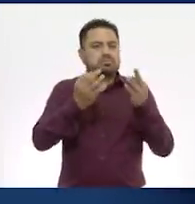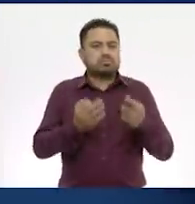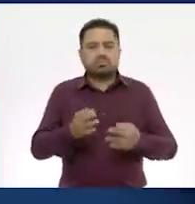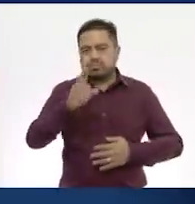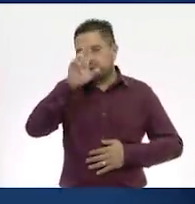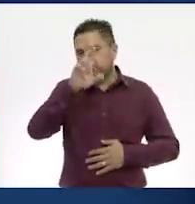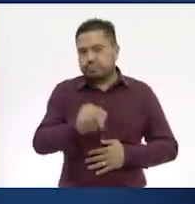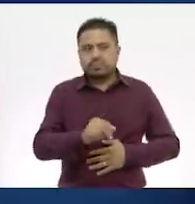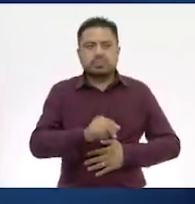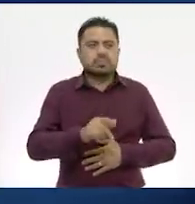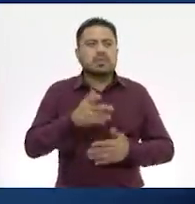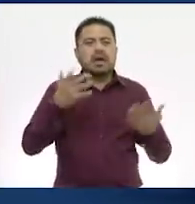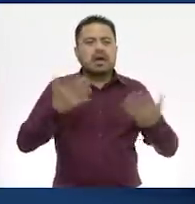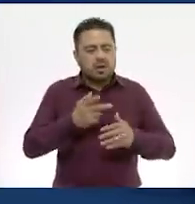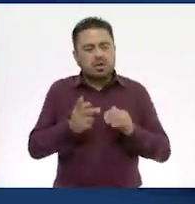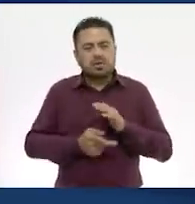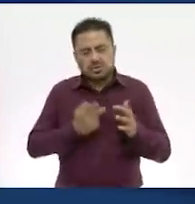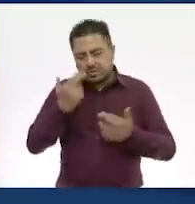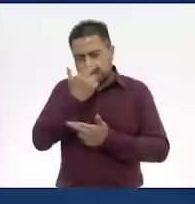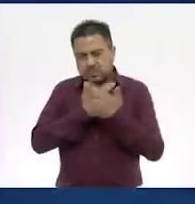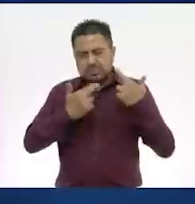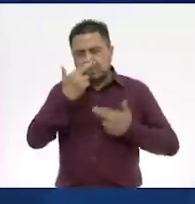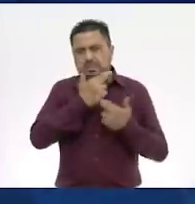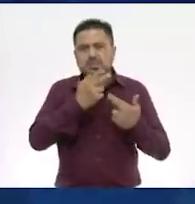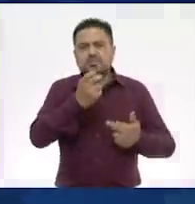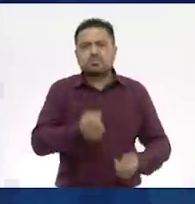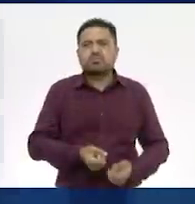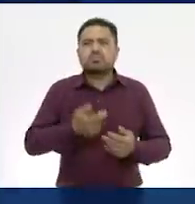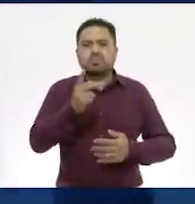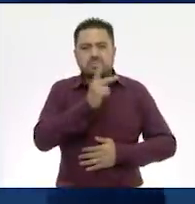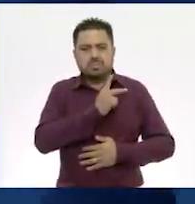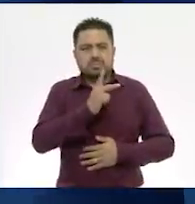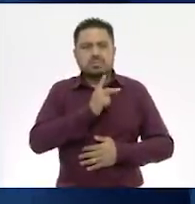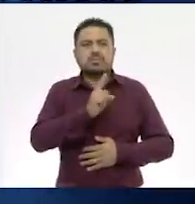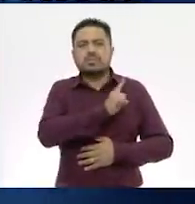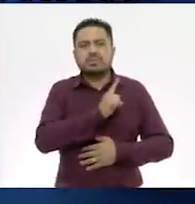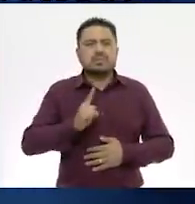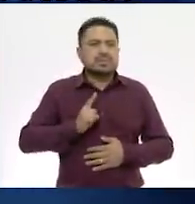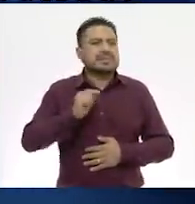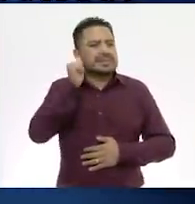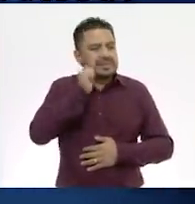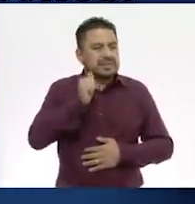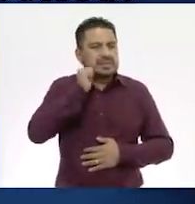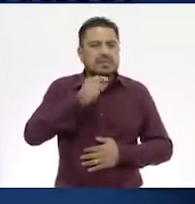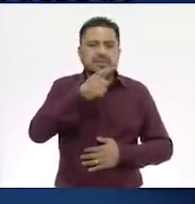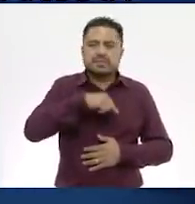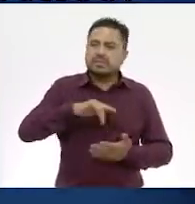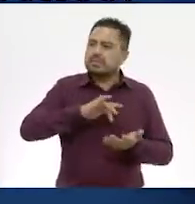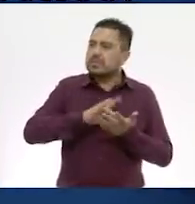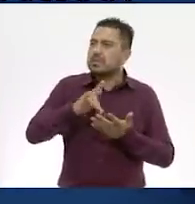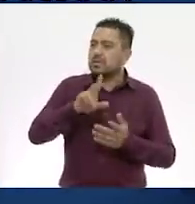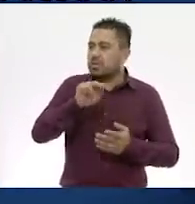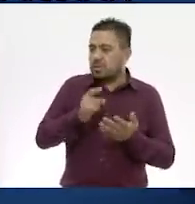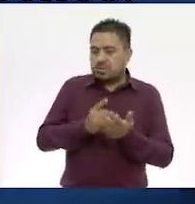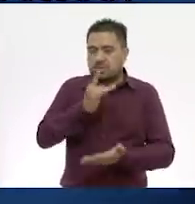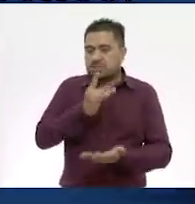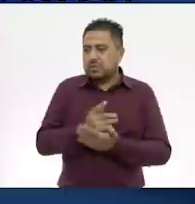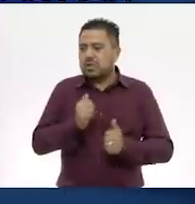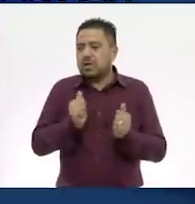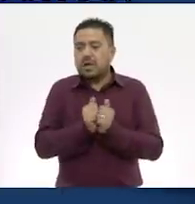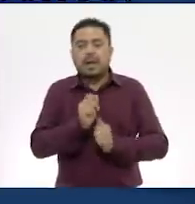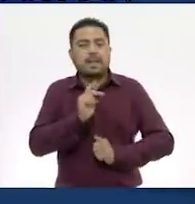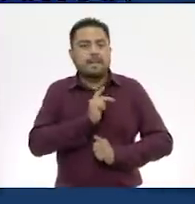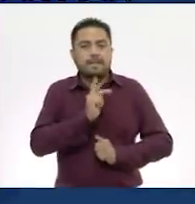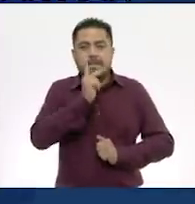correcta. Revisemos nuevamente la moraleja de nuestra fábula. Debemos ser siempre agradecidos, no solo con nuestras